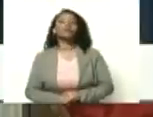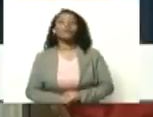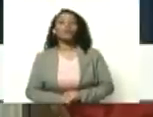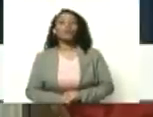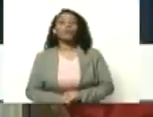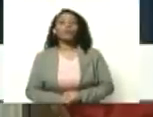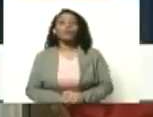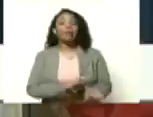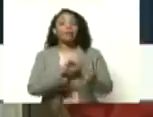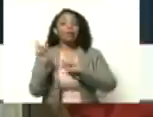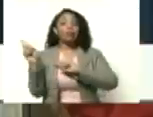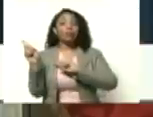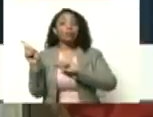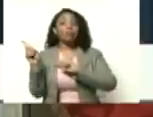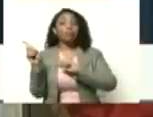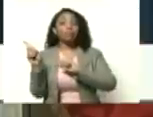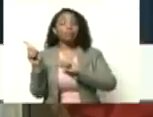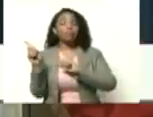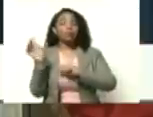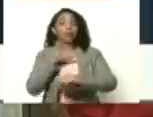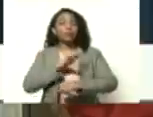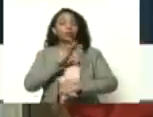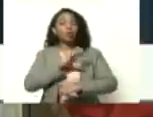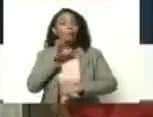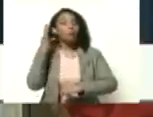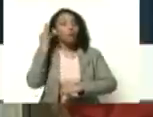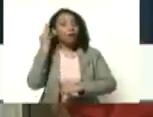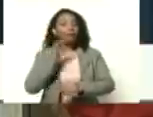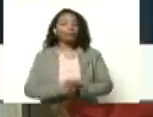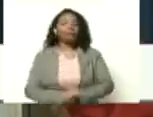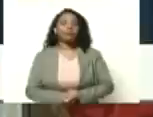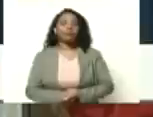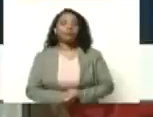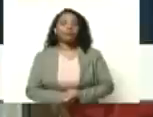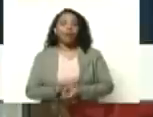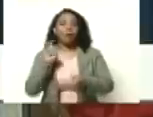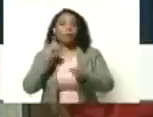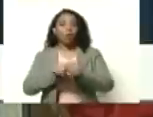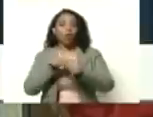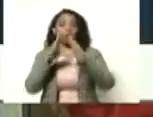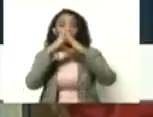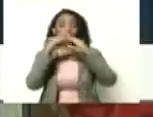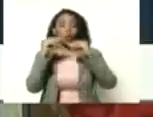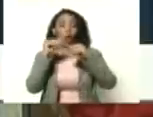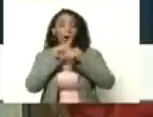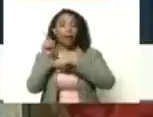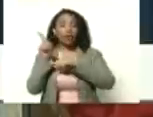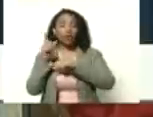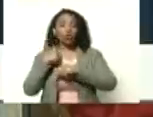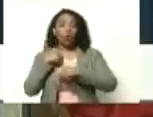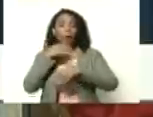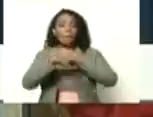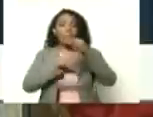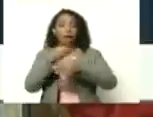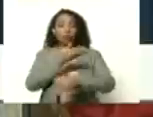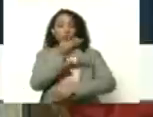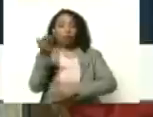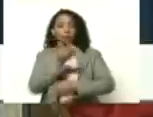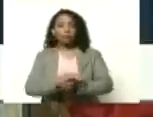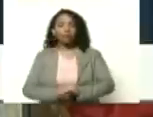está sra maggi kumar registra todo esto que aquí le narró